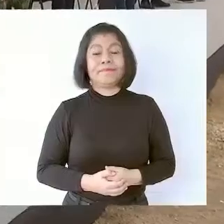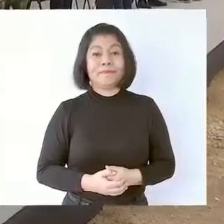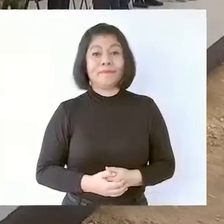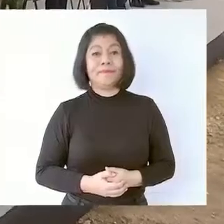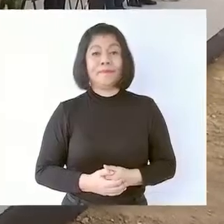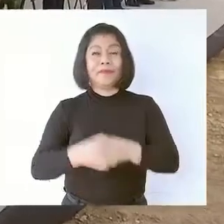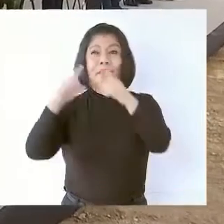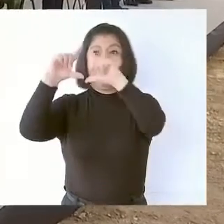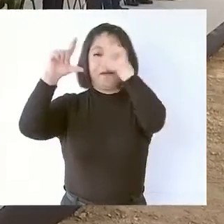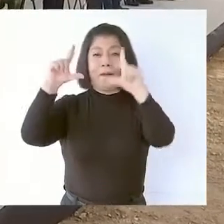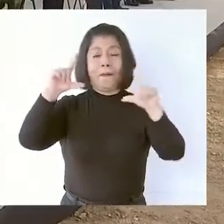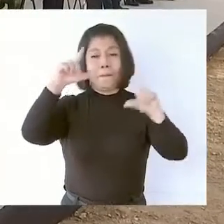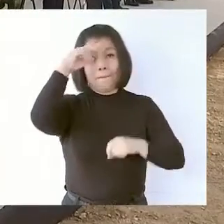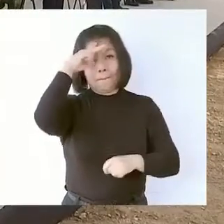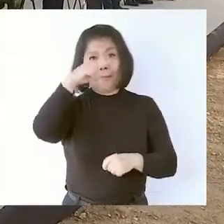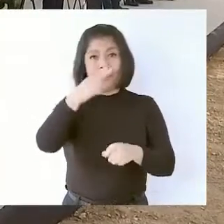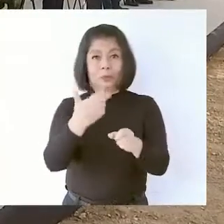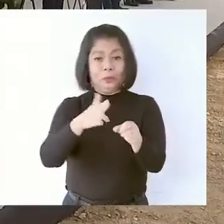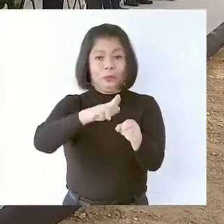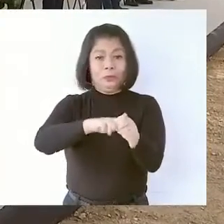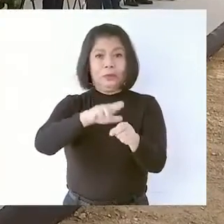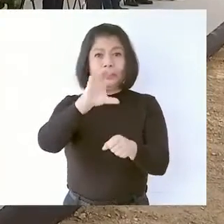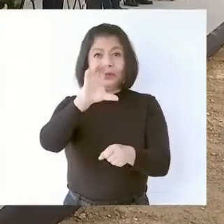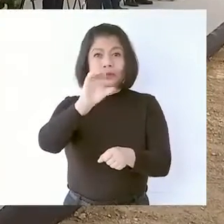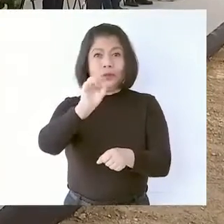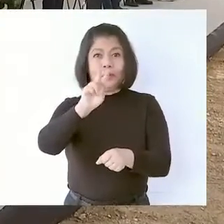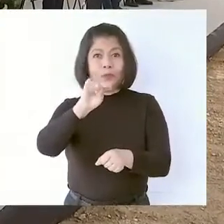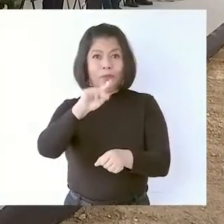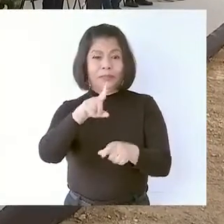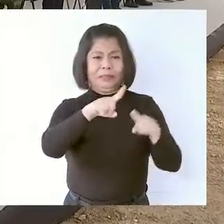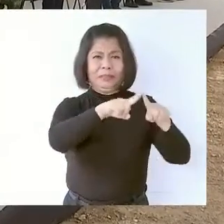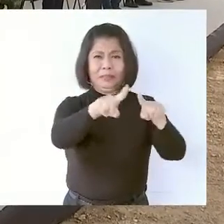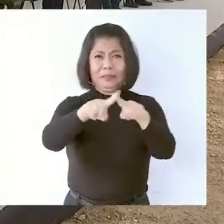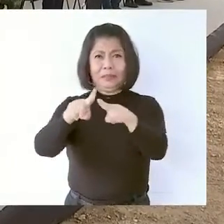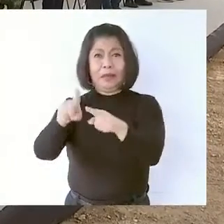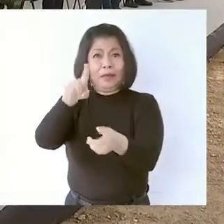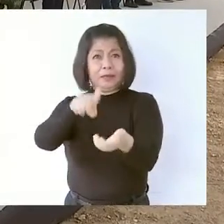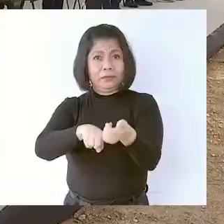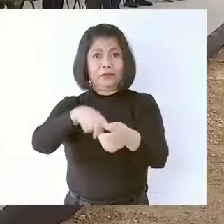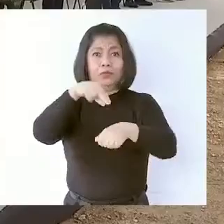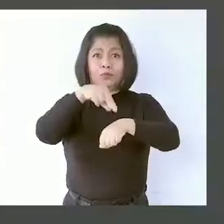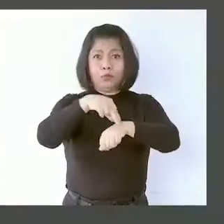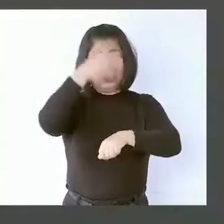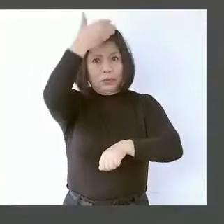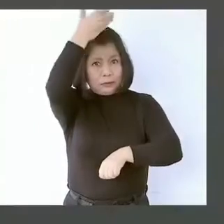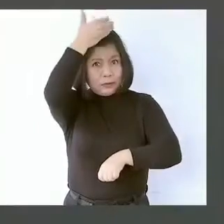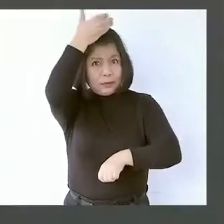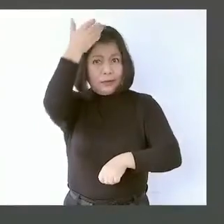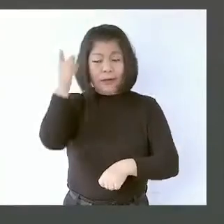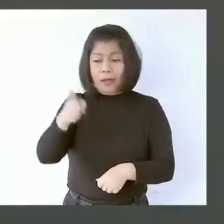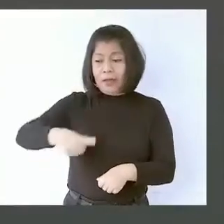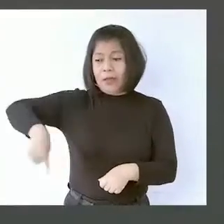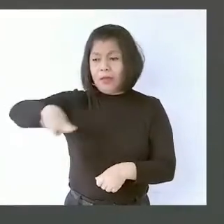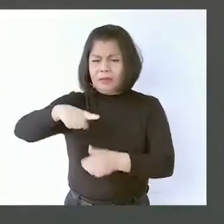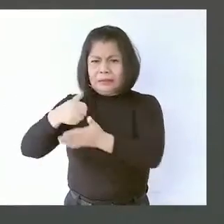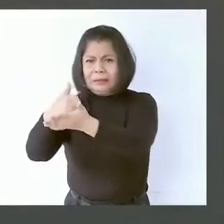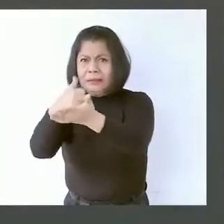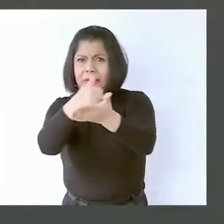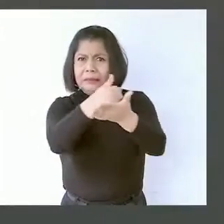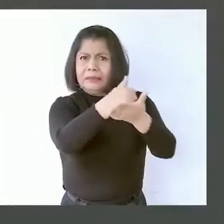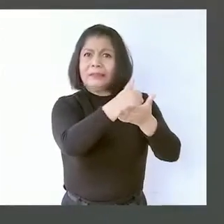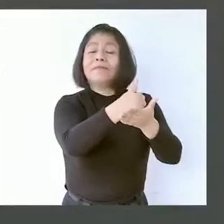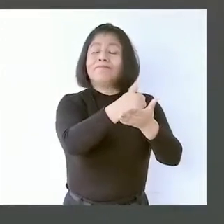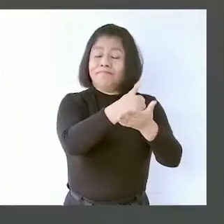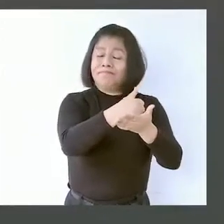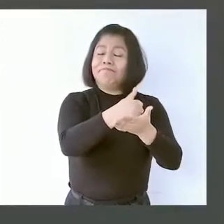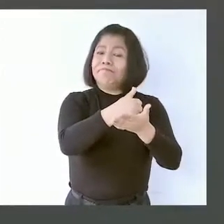Arriesgaron su vida para salvar la vida de los demás. Entonces, puedo decirle a la gente de Quintana